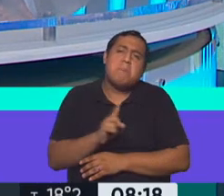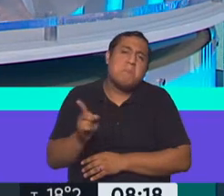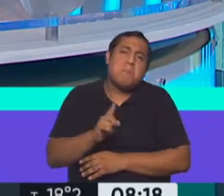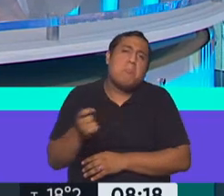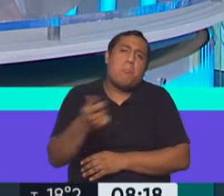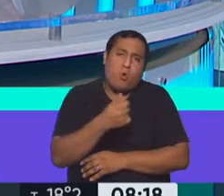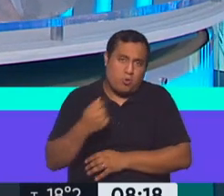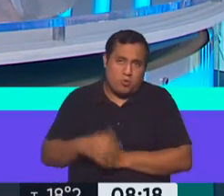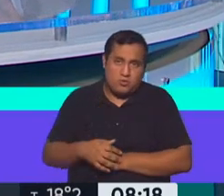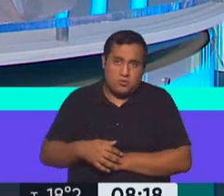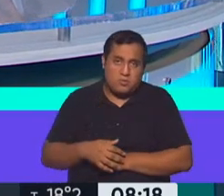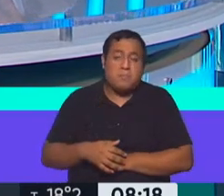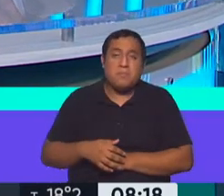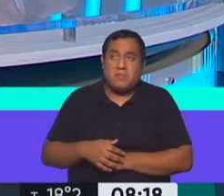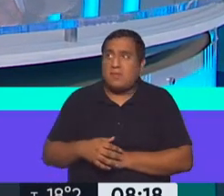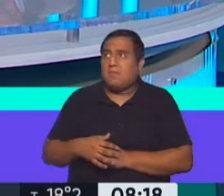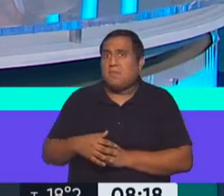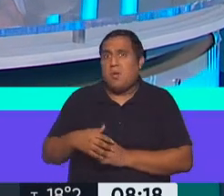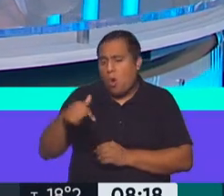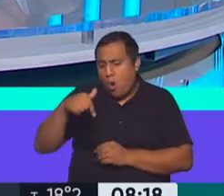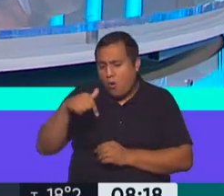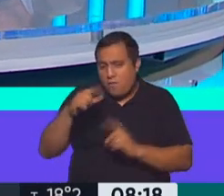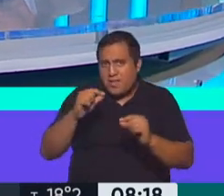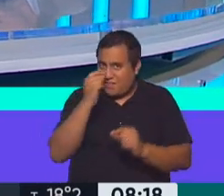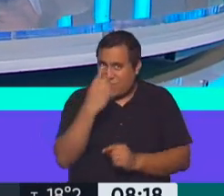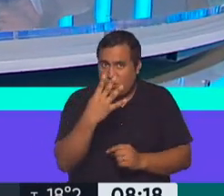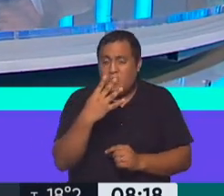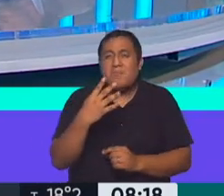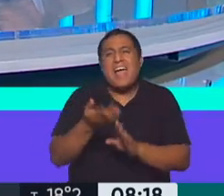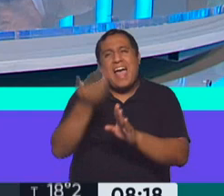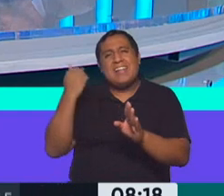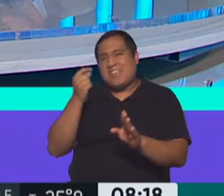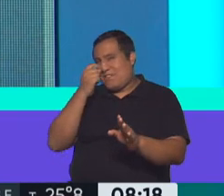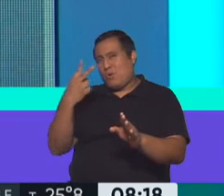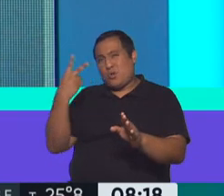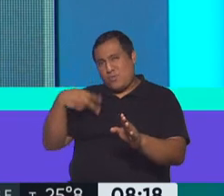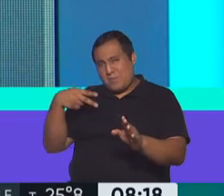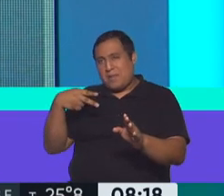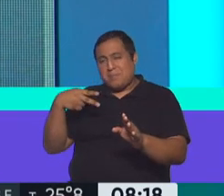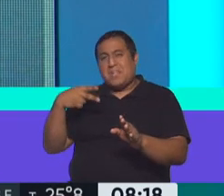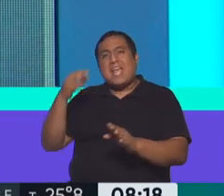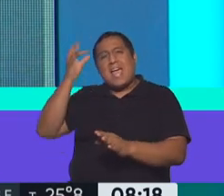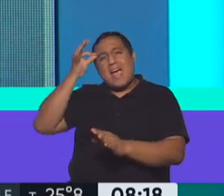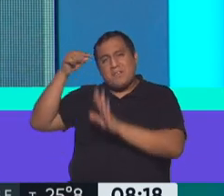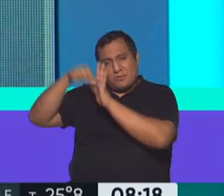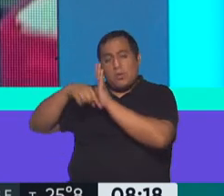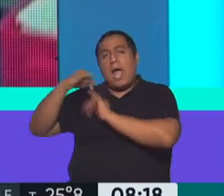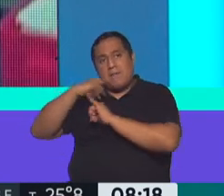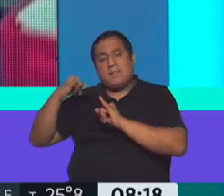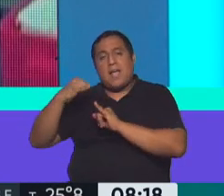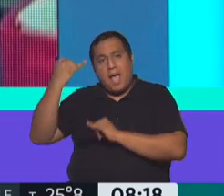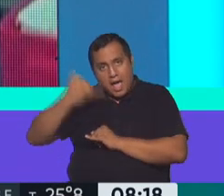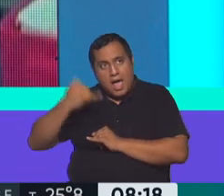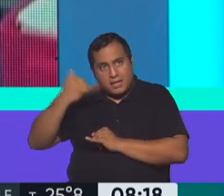estamos un poquito más de un mes el 24 y un mes 24 noviembre fue cuando Sudáfrica notificó los primeros casos de Omicron y